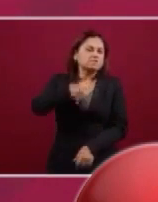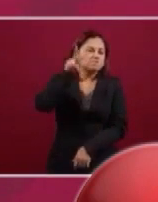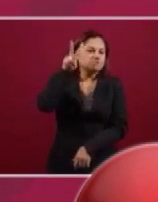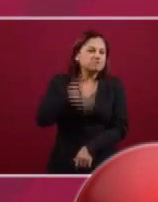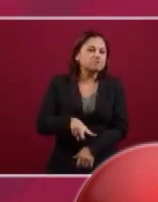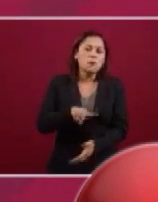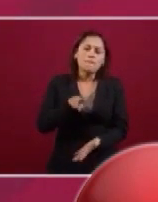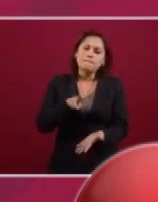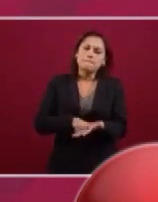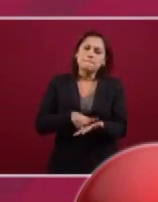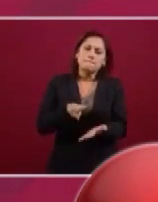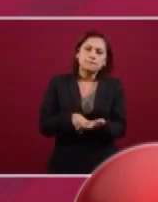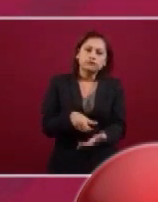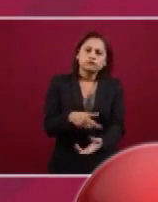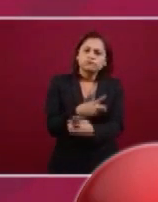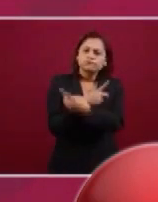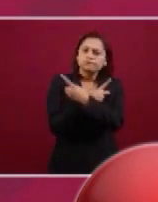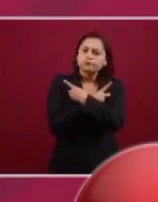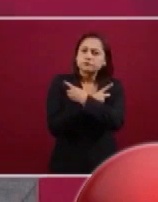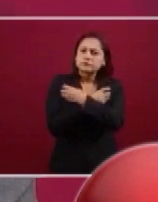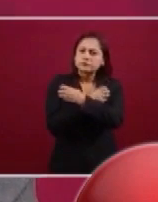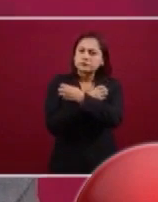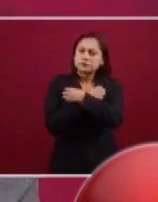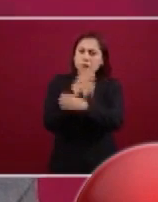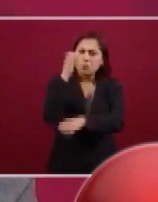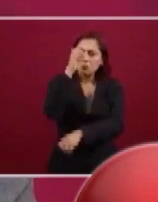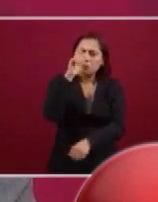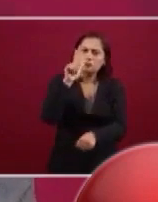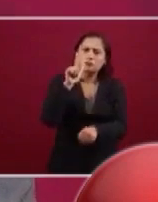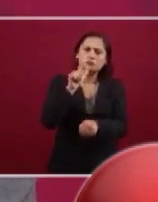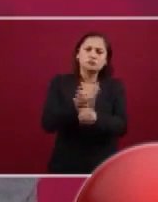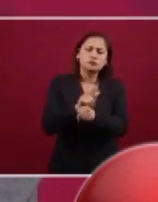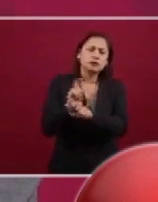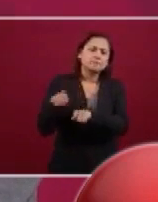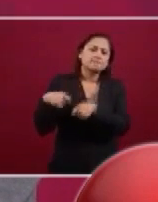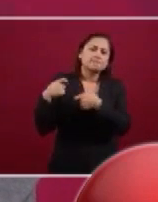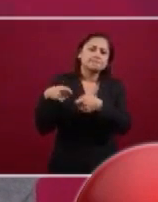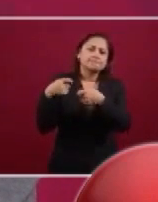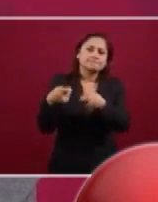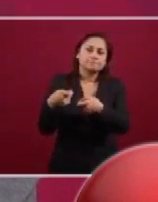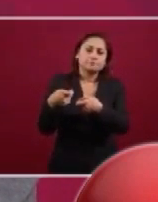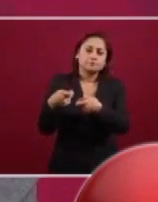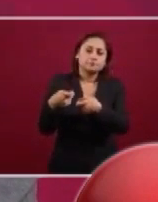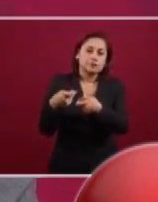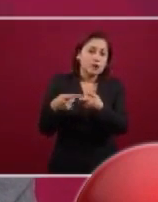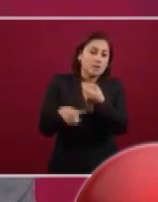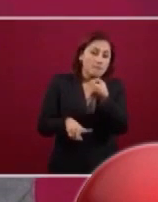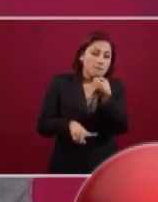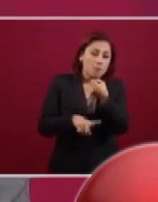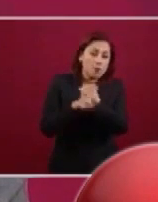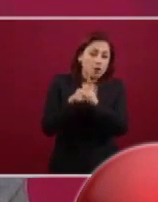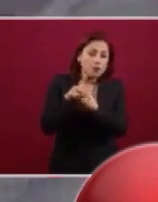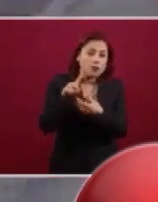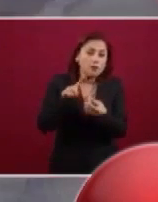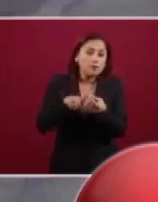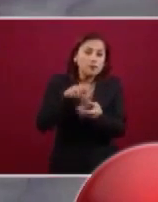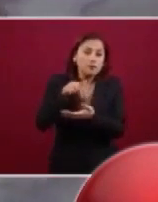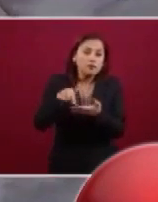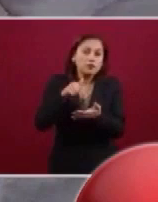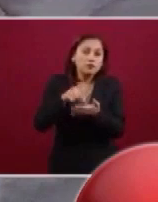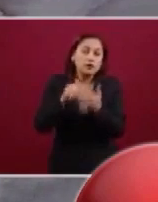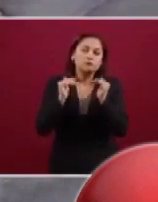culturales, morales, espirituales. El problema se creó arriba, se dio el mal ejemplo